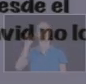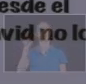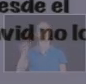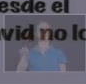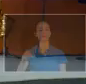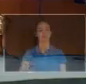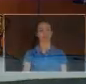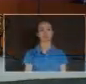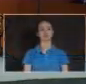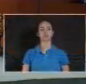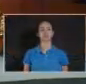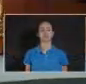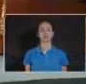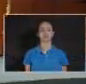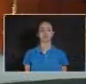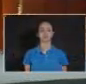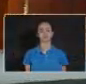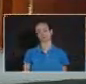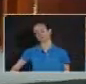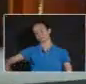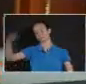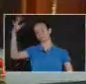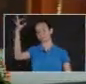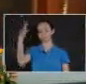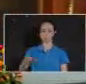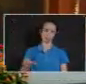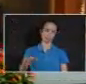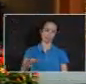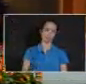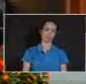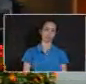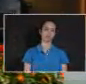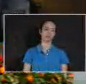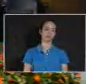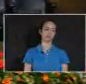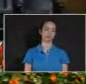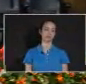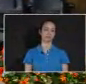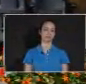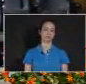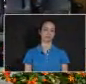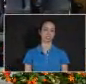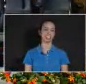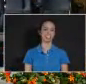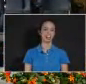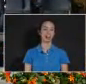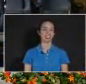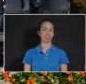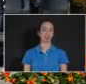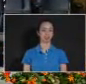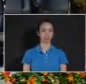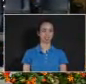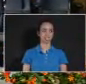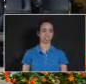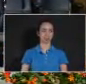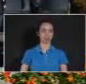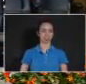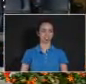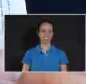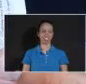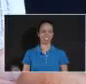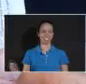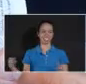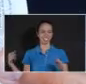¿Ah? Claro. Joab es un traidor. Hizo